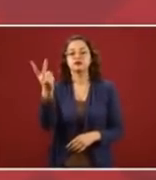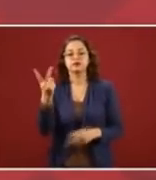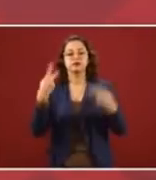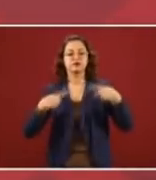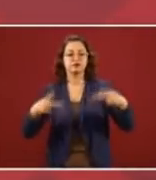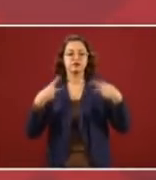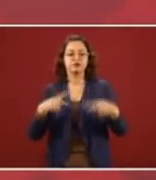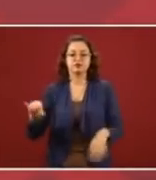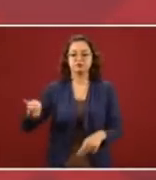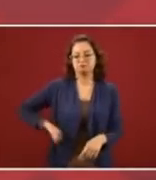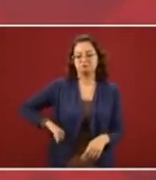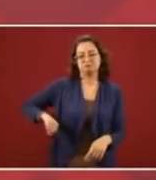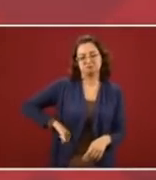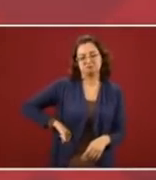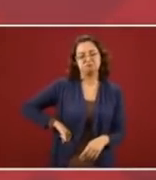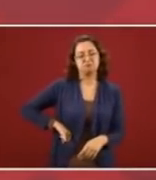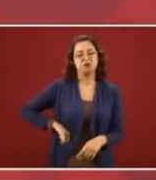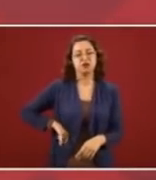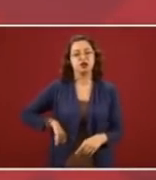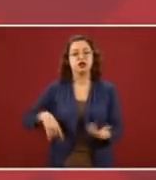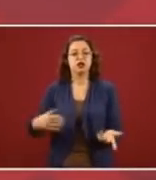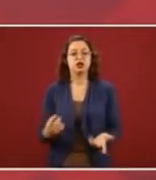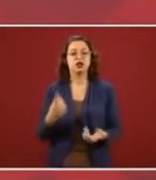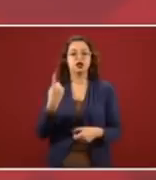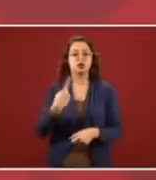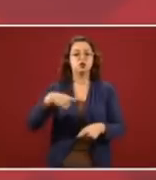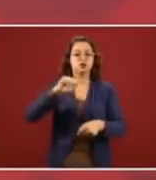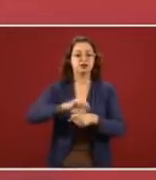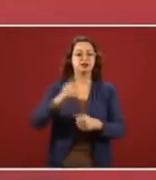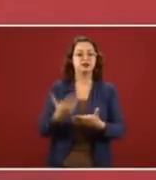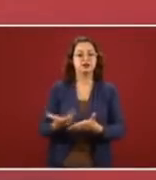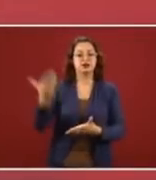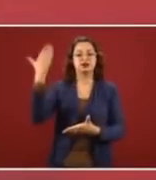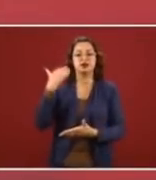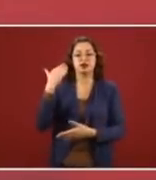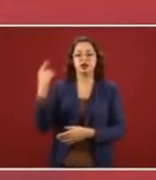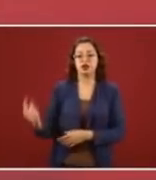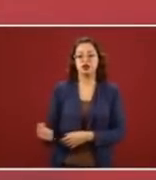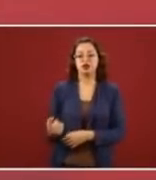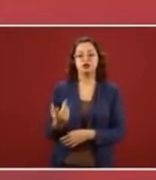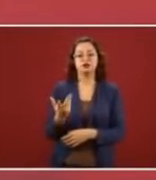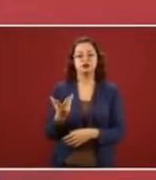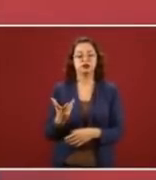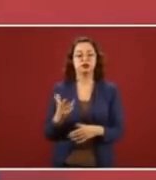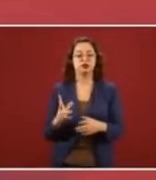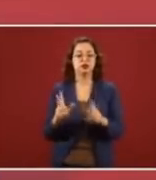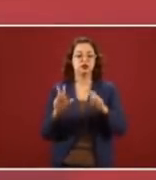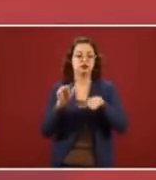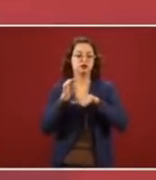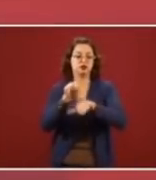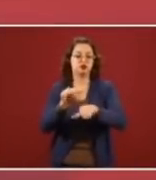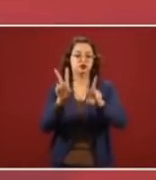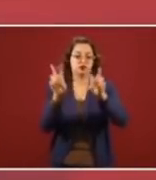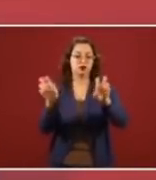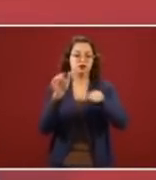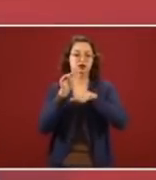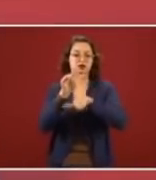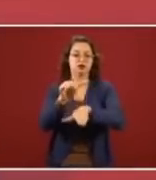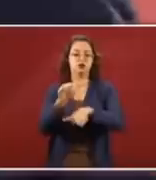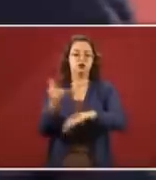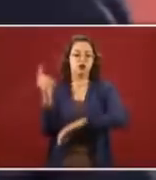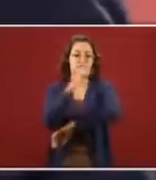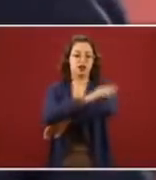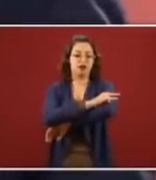y uno la semana pasada, cuando hablamos del avión, por eso es bueno el